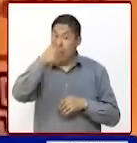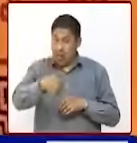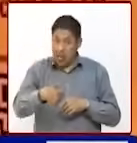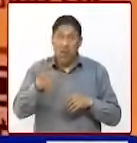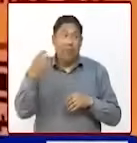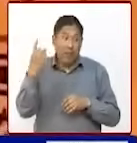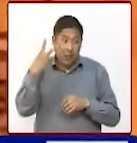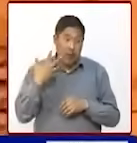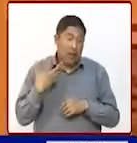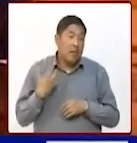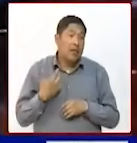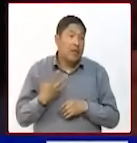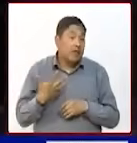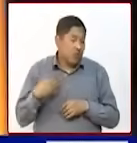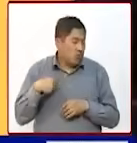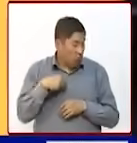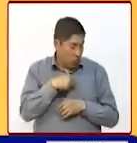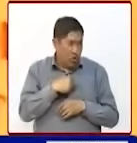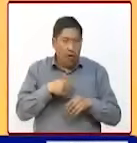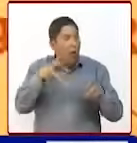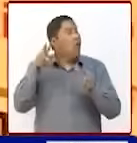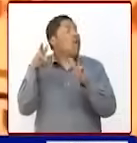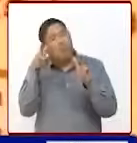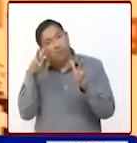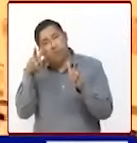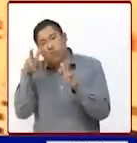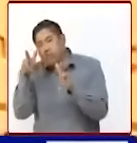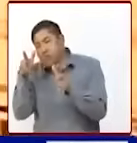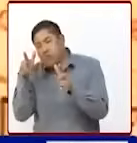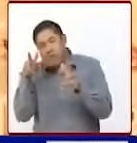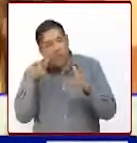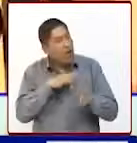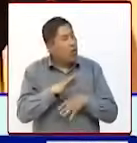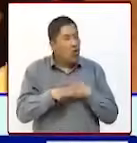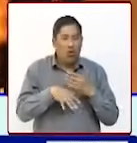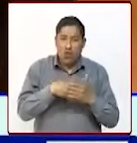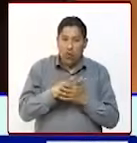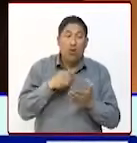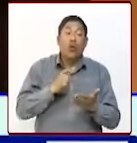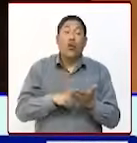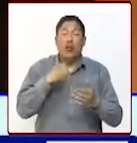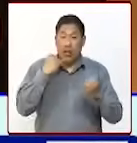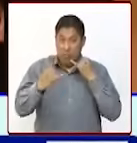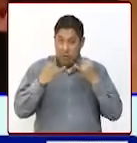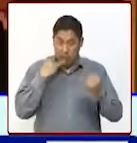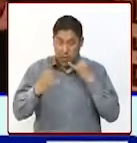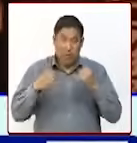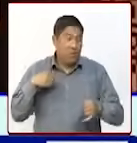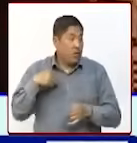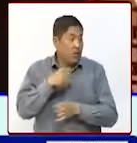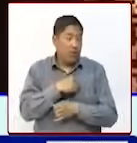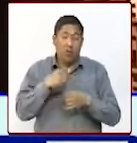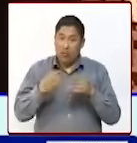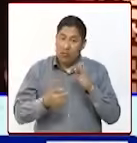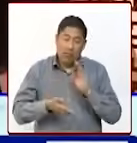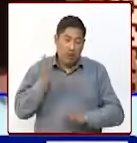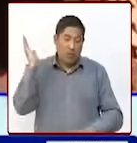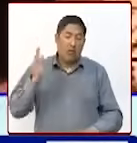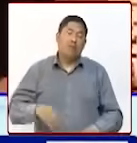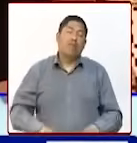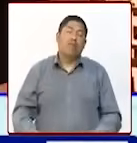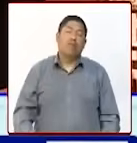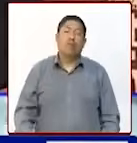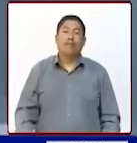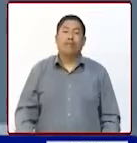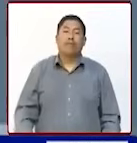como Bolivisión estaremos nosotros reflejándole todo aquello. Con este reporte nosotros regresamos hasta